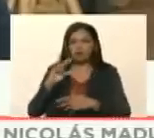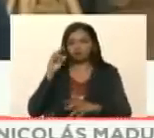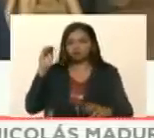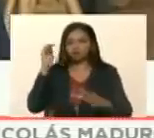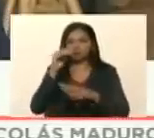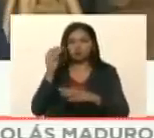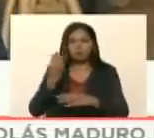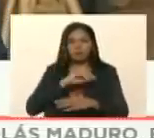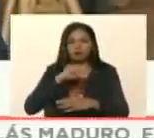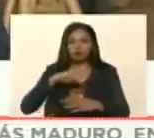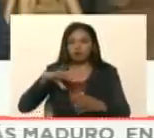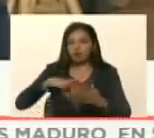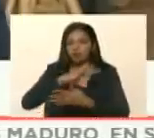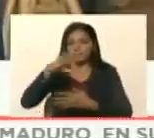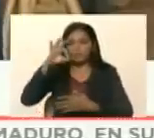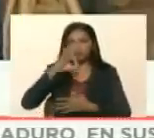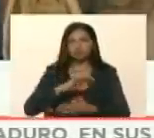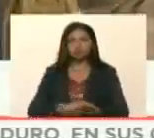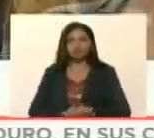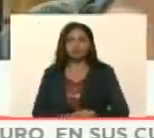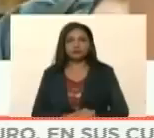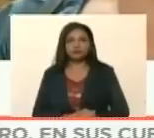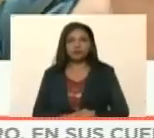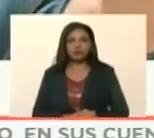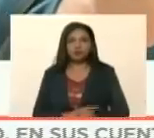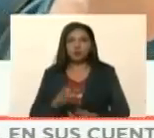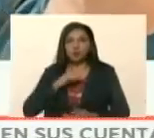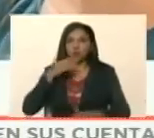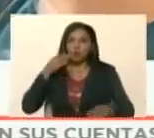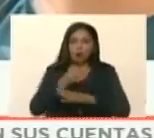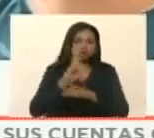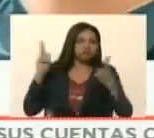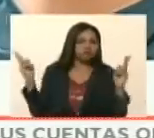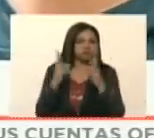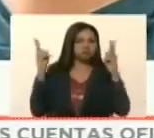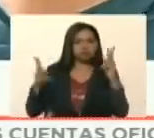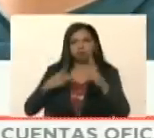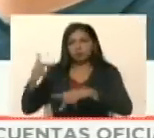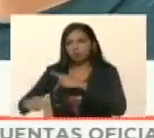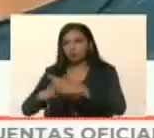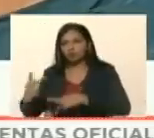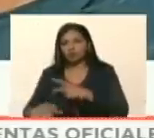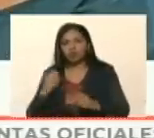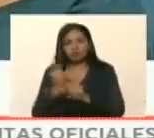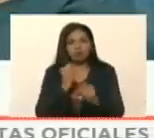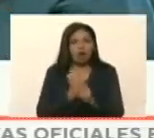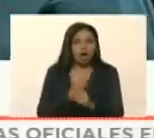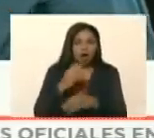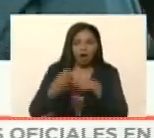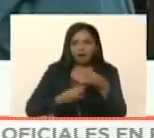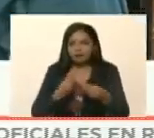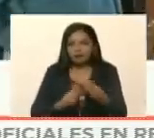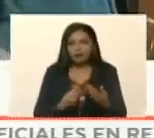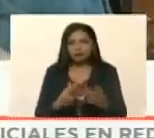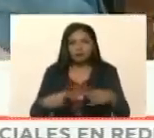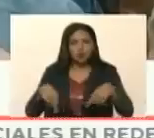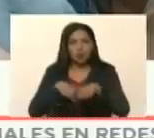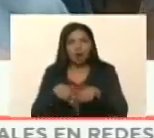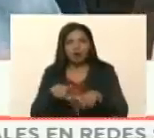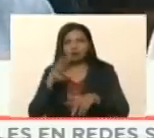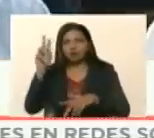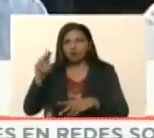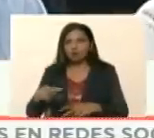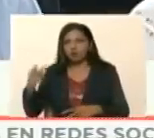en los ojos y en el espíritu. Vamos a vencer, produciendo, trabajando, creando, todos los